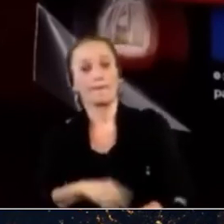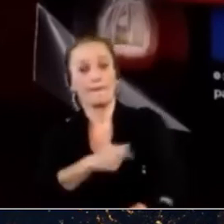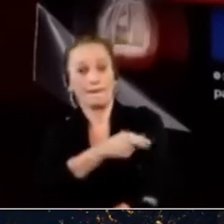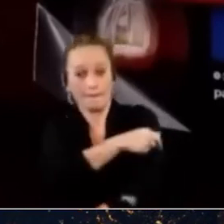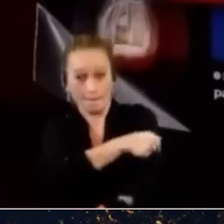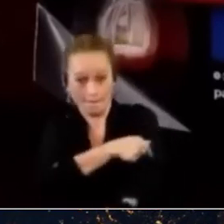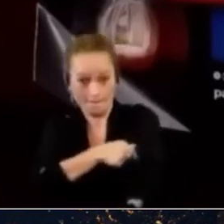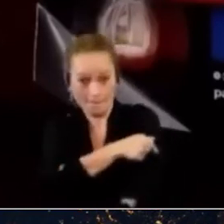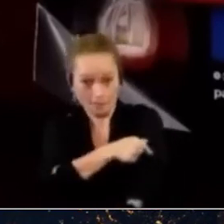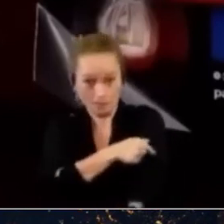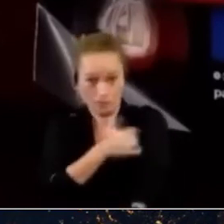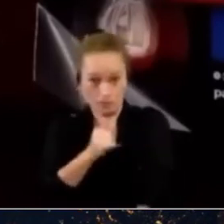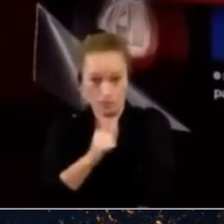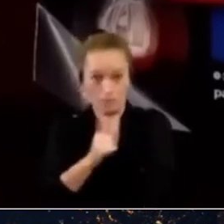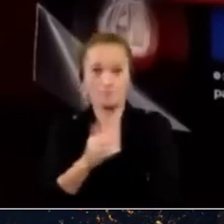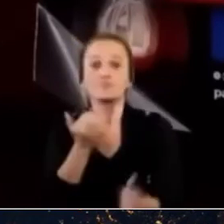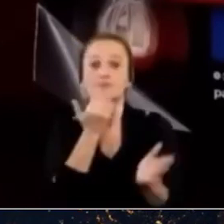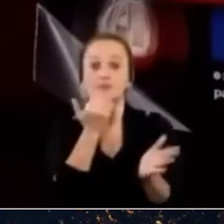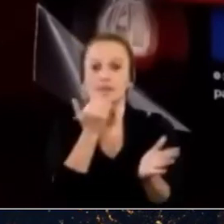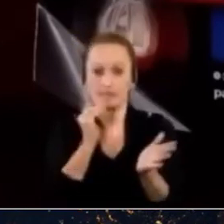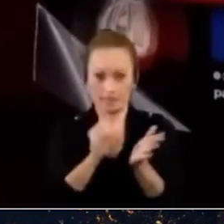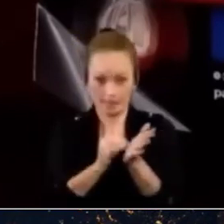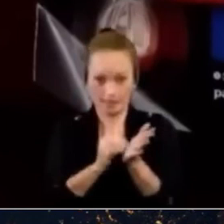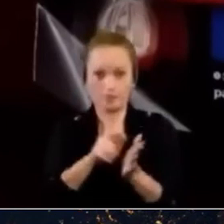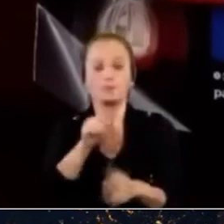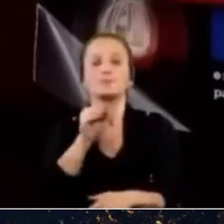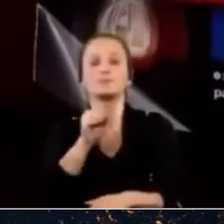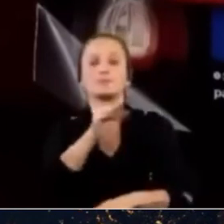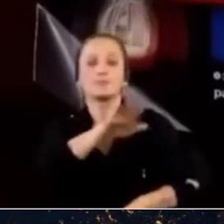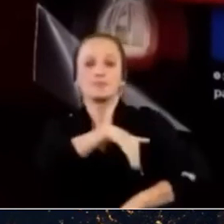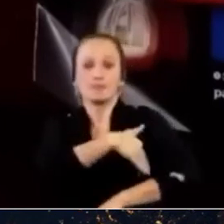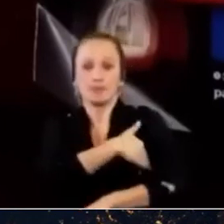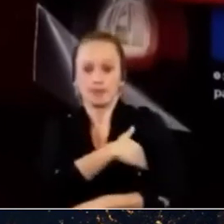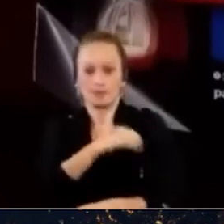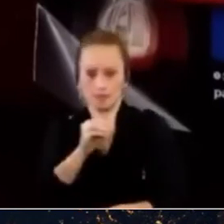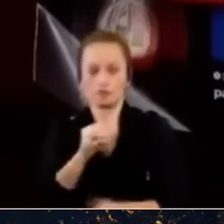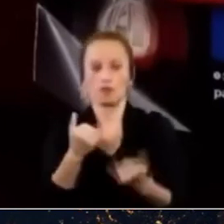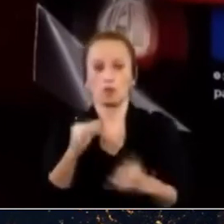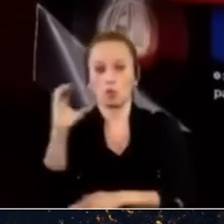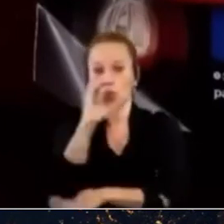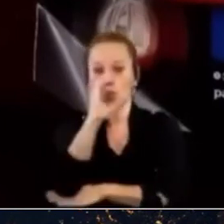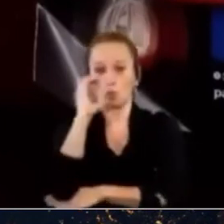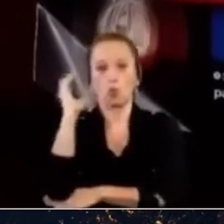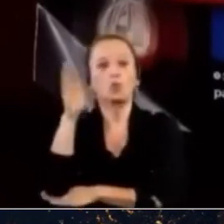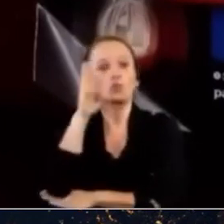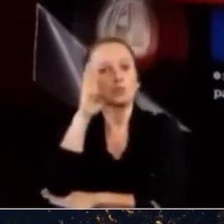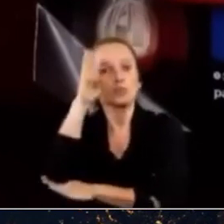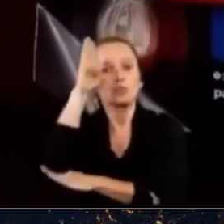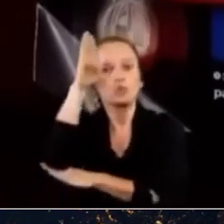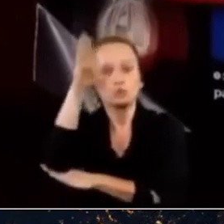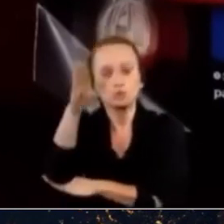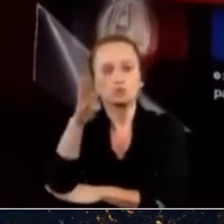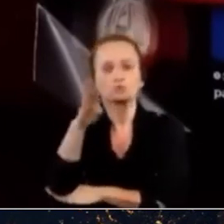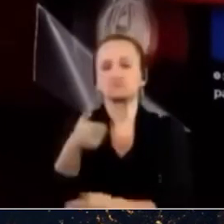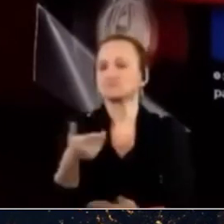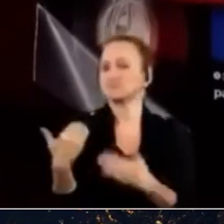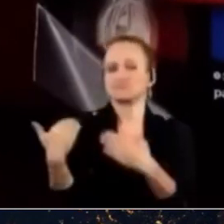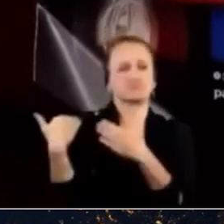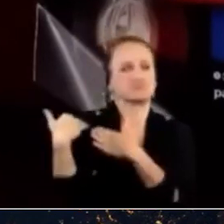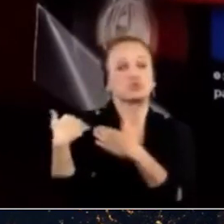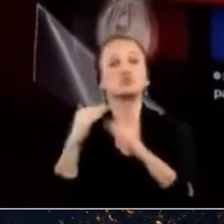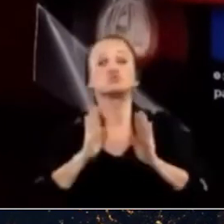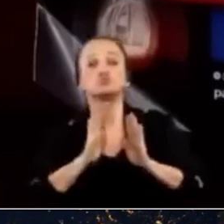tienen? El mejor ejemplo, ministro, y en lo que va a terminar Colombia por cuenta de la irresponsabilidad